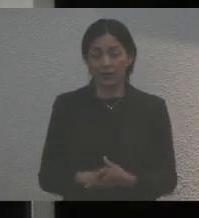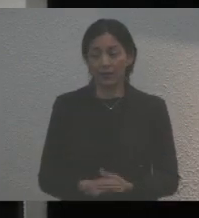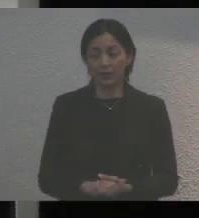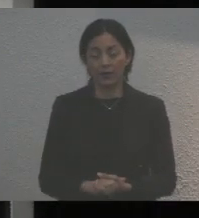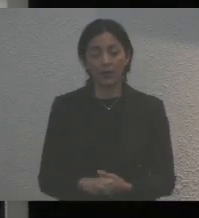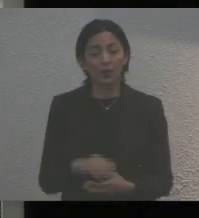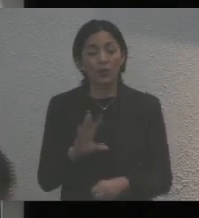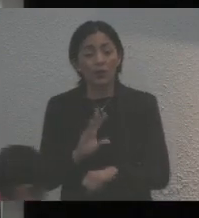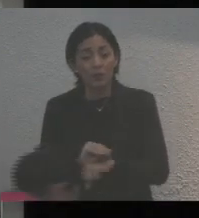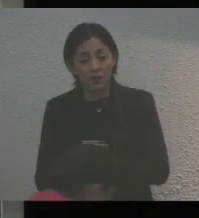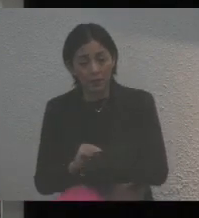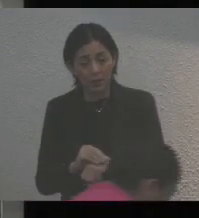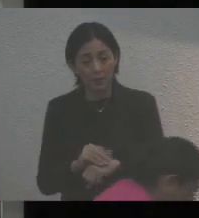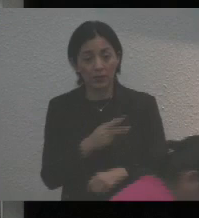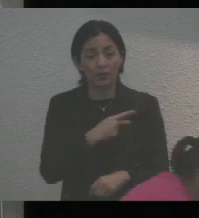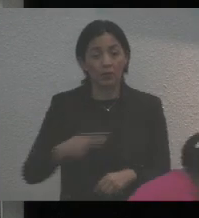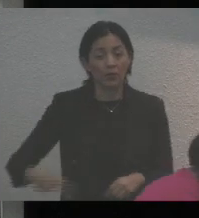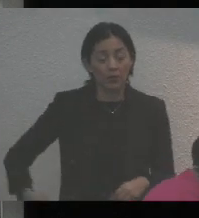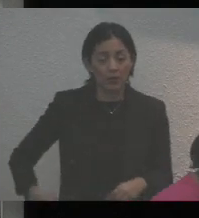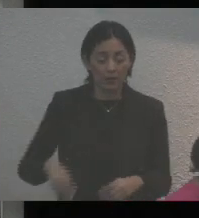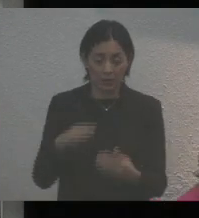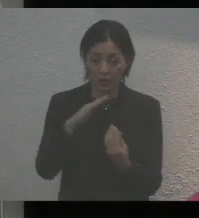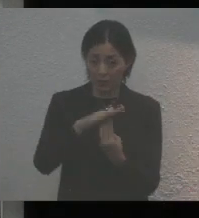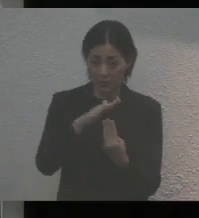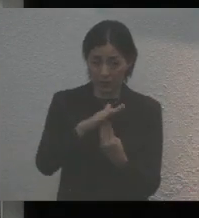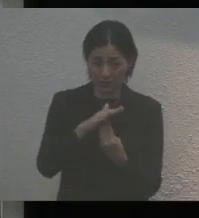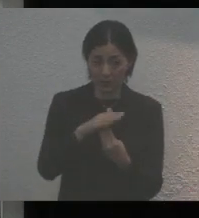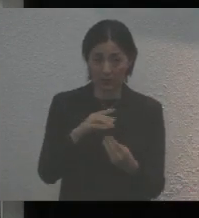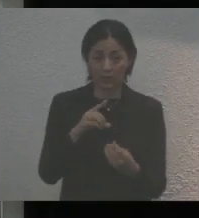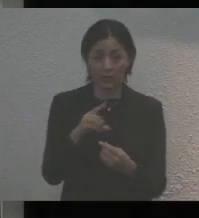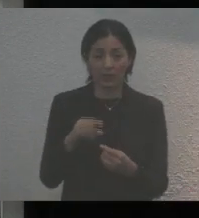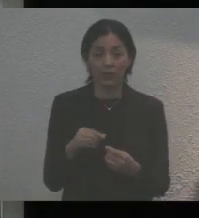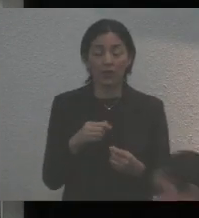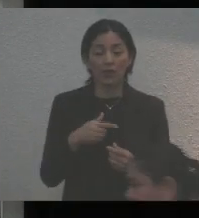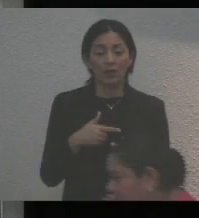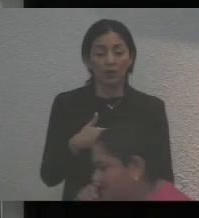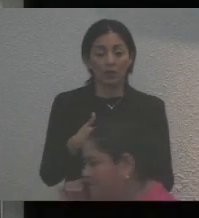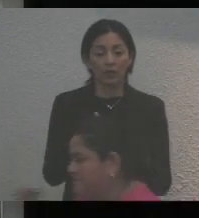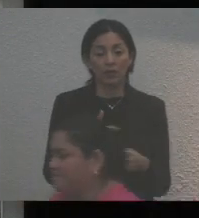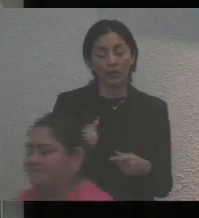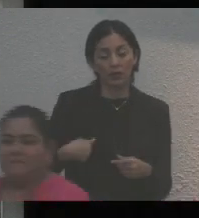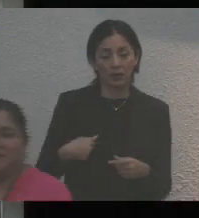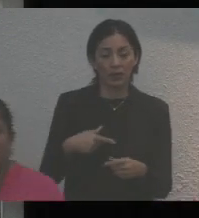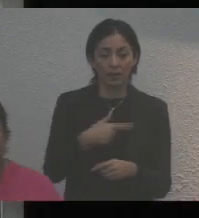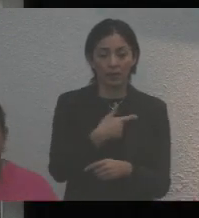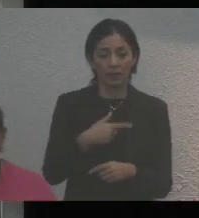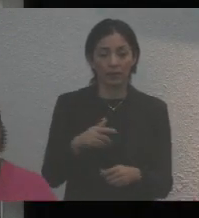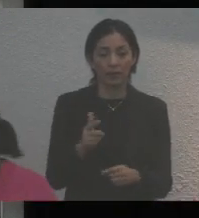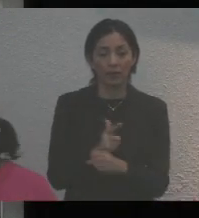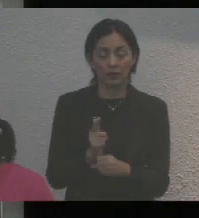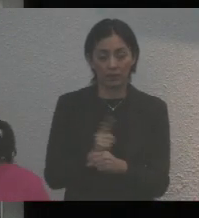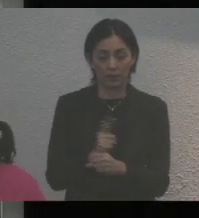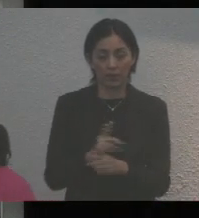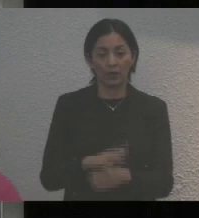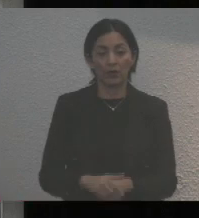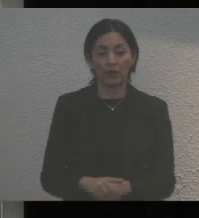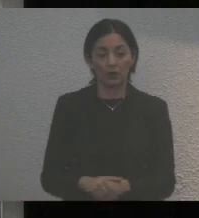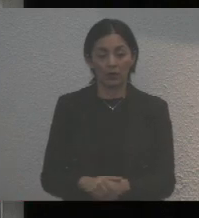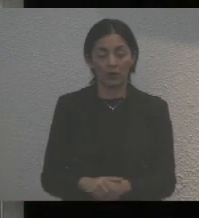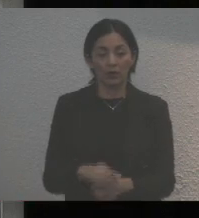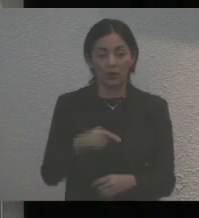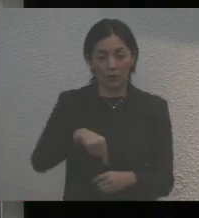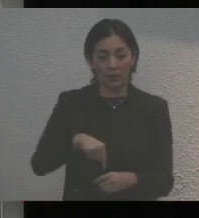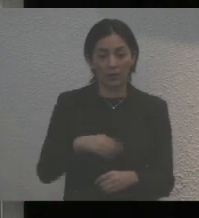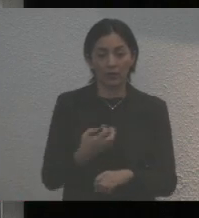el permiso del presidente de la mesa directiva, ciudadana gobernadora del estado, magistrado presidente del